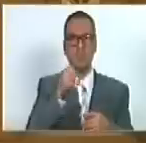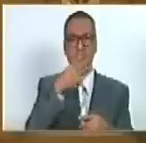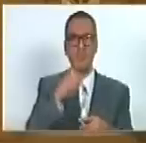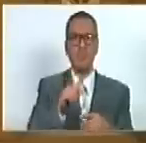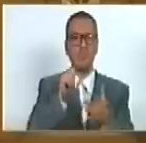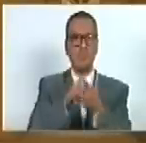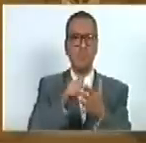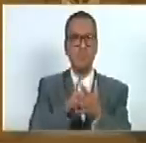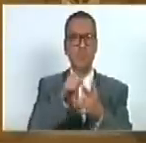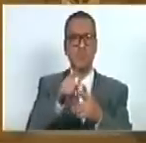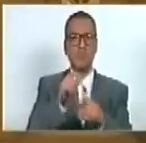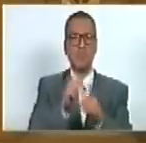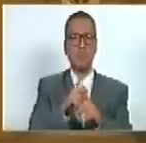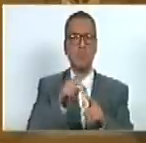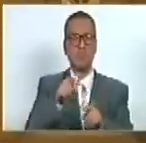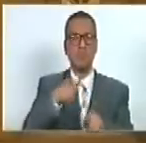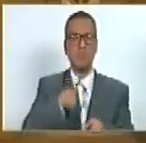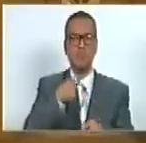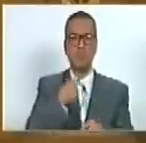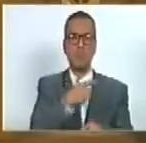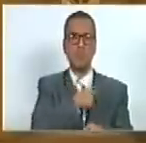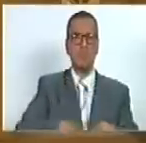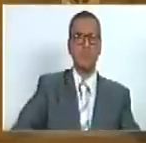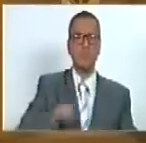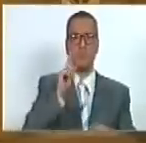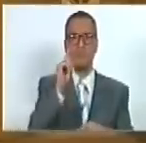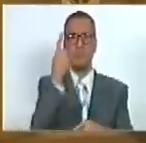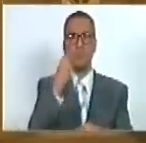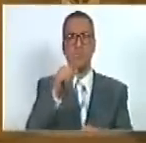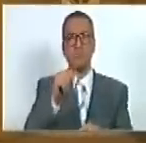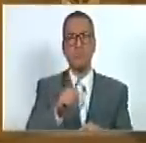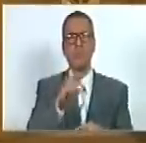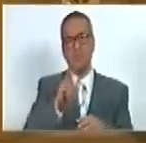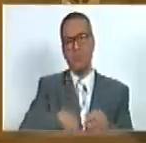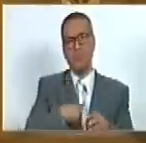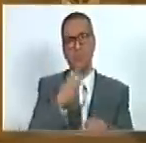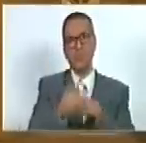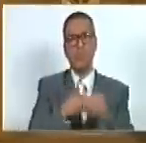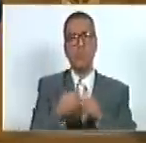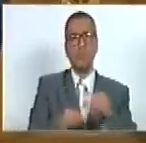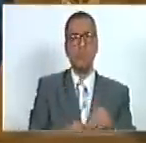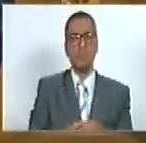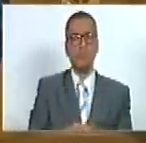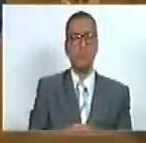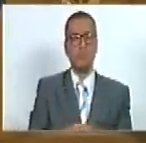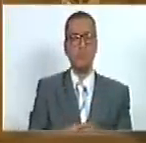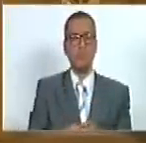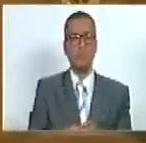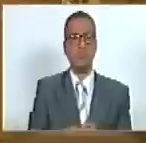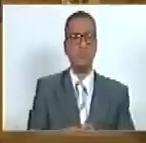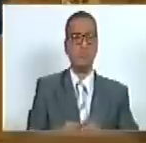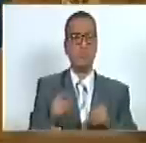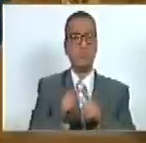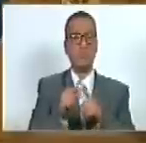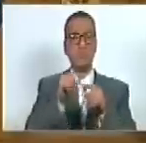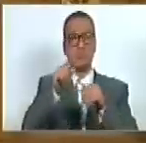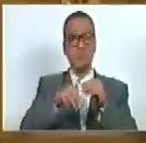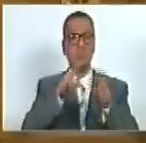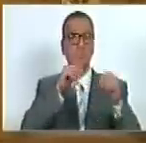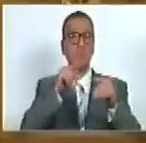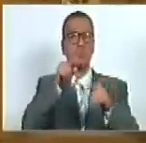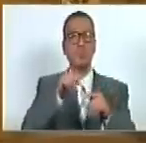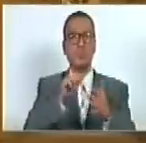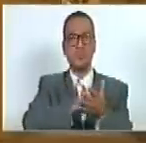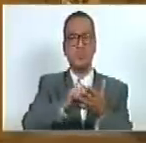énfasis que le puso el presidente, una de ellas pudiera convertirse en de fondo. Tanto en la exposición de motivos como